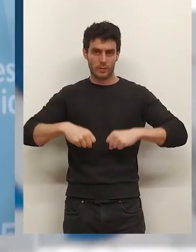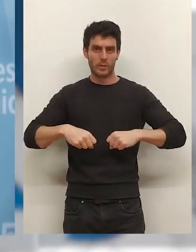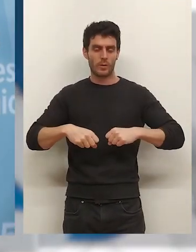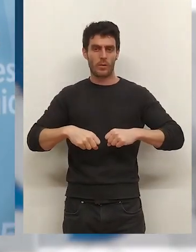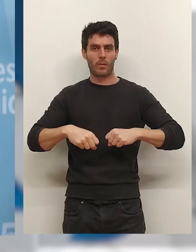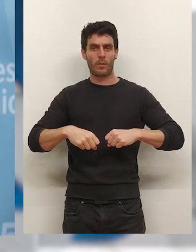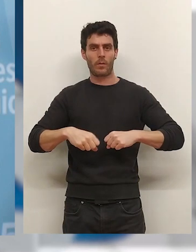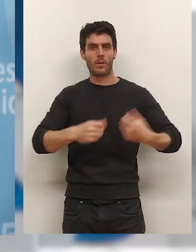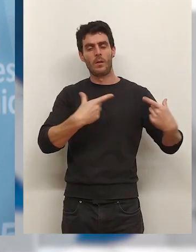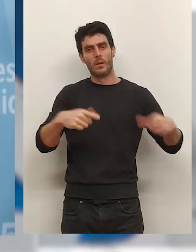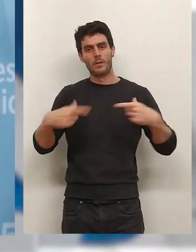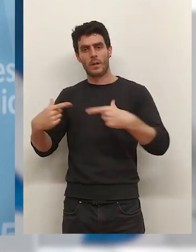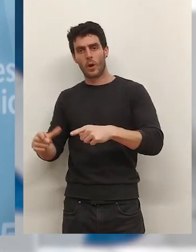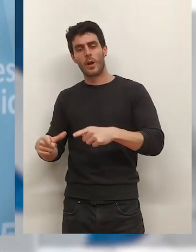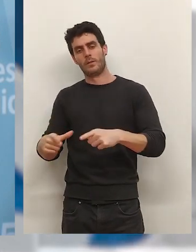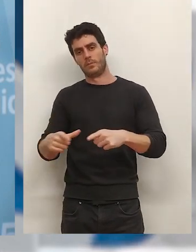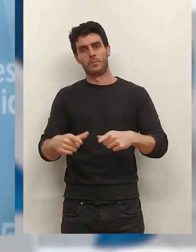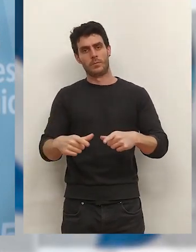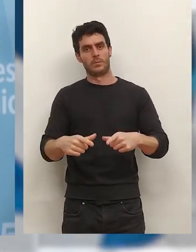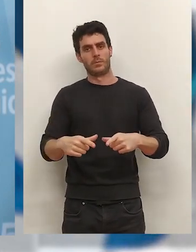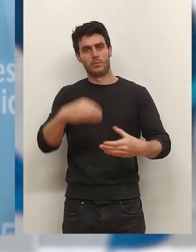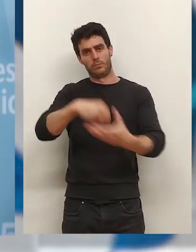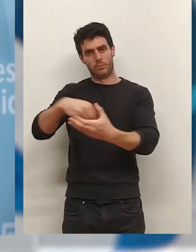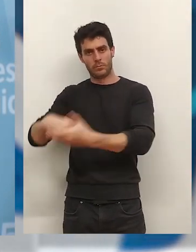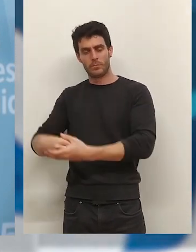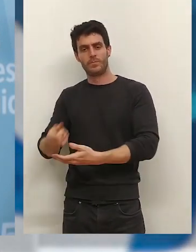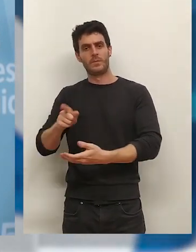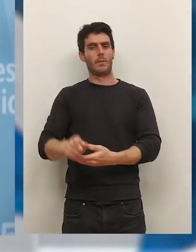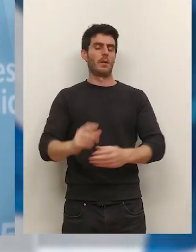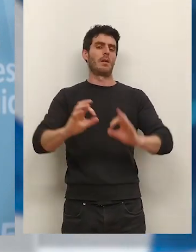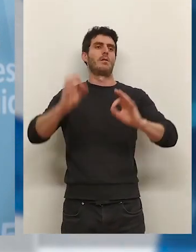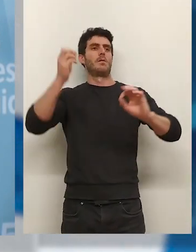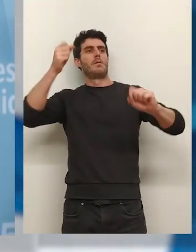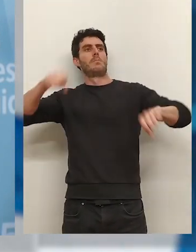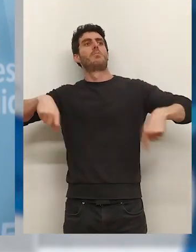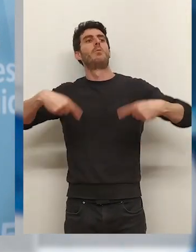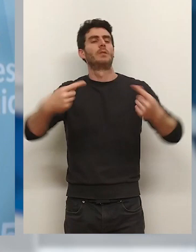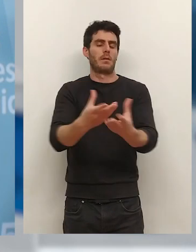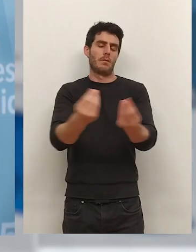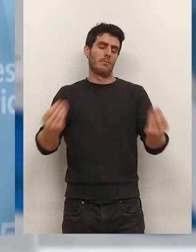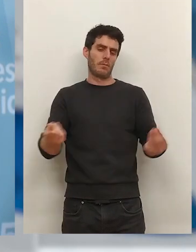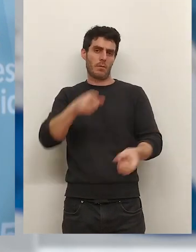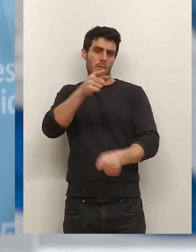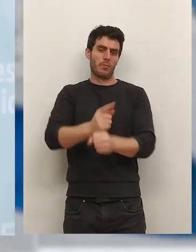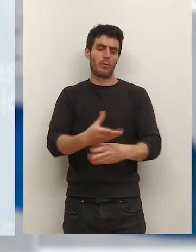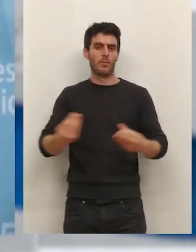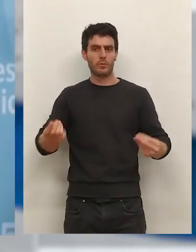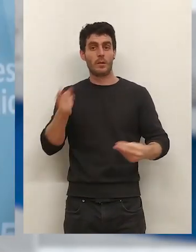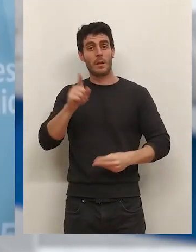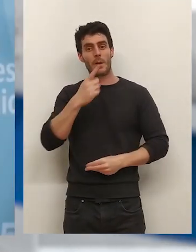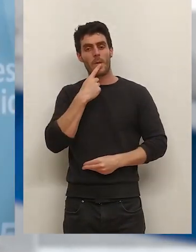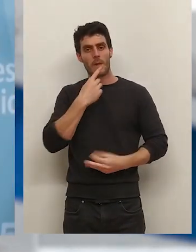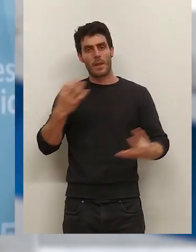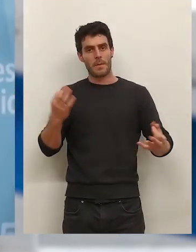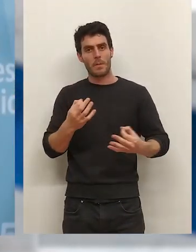consenso con los sectores implicados y que ha habido demasiada improvisación y ha habido también bastante imposición. Pero también